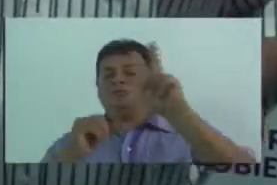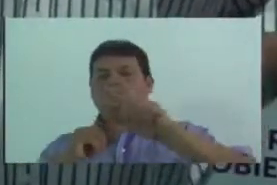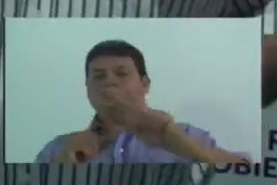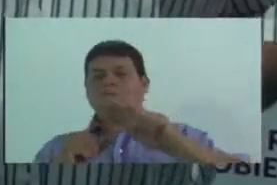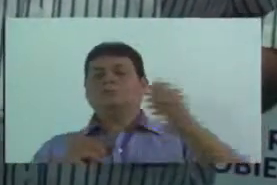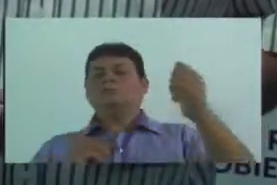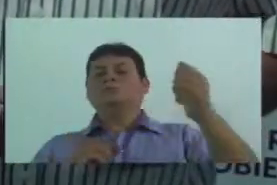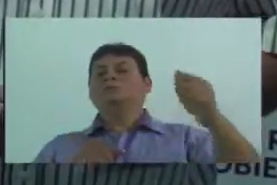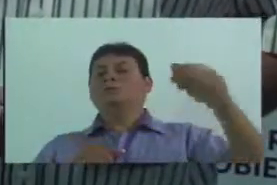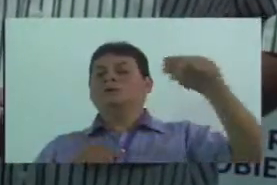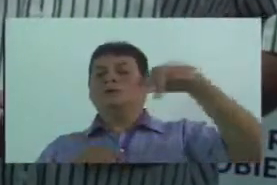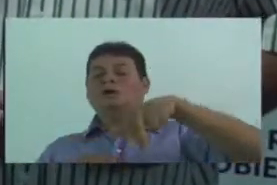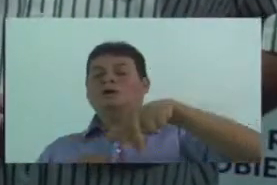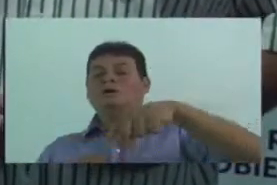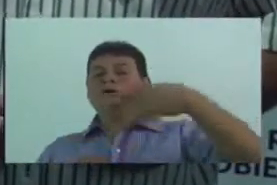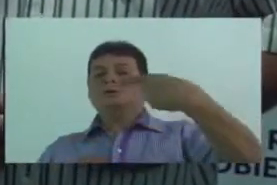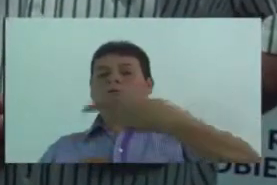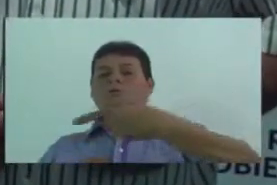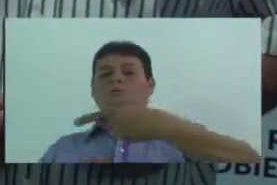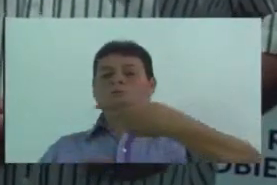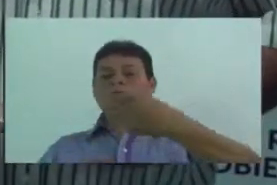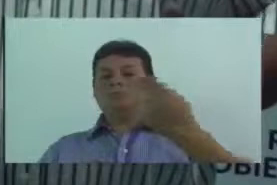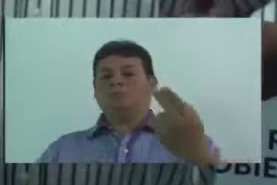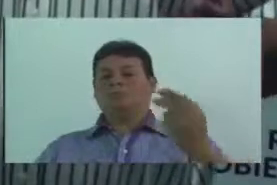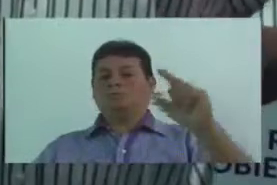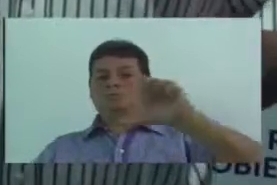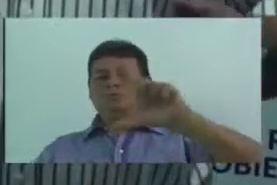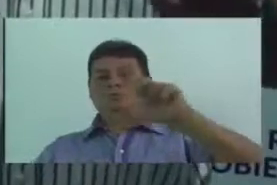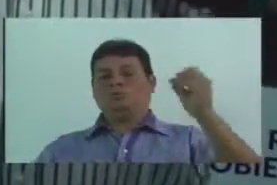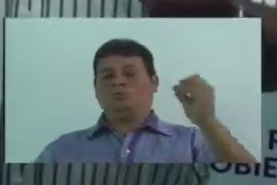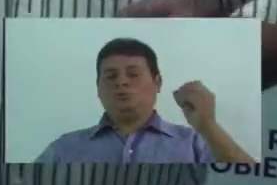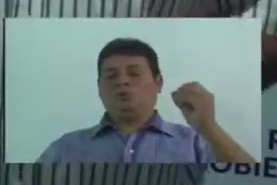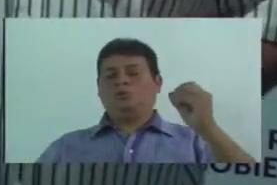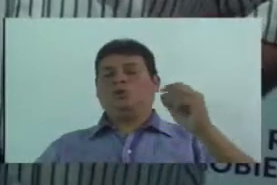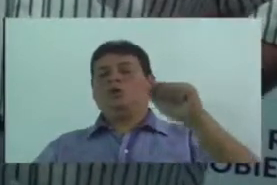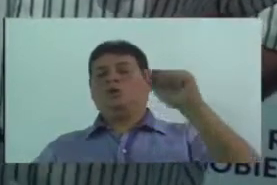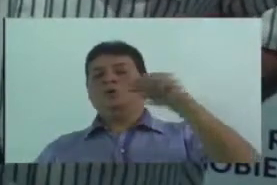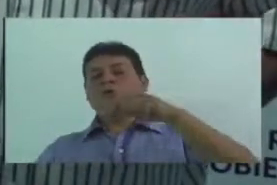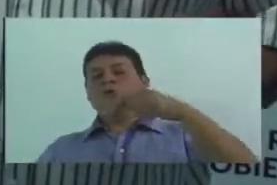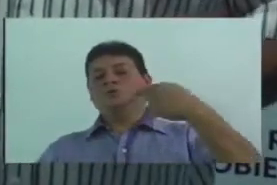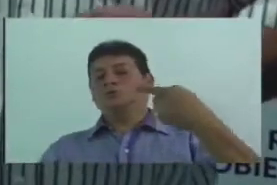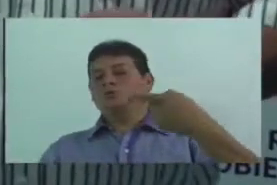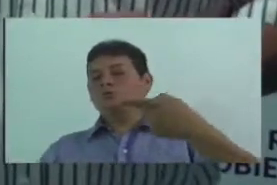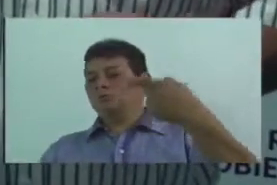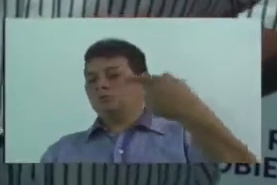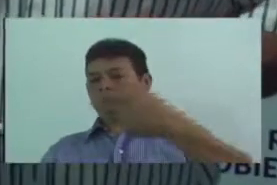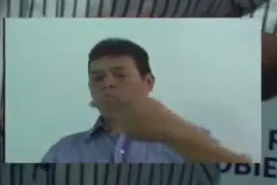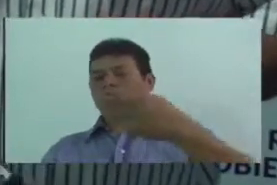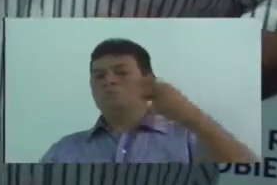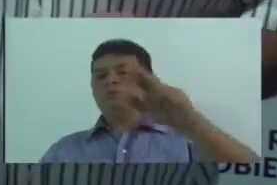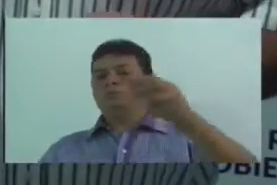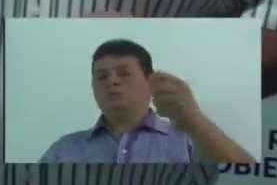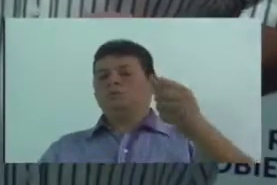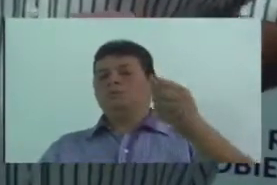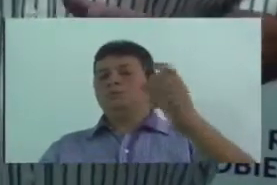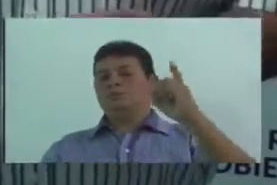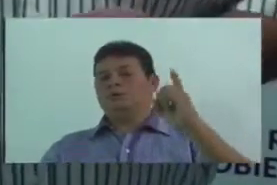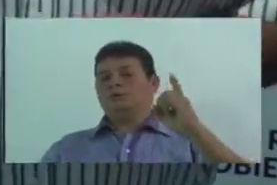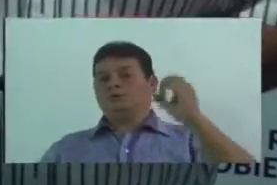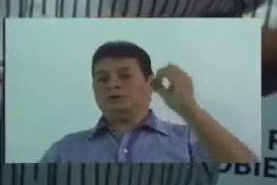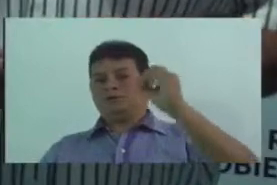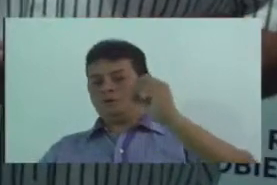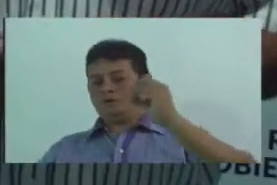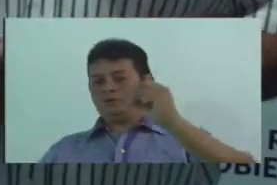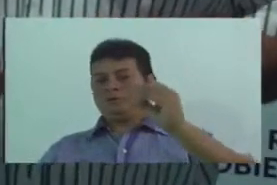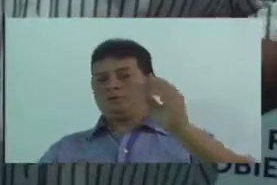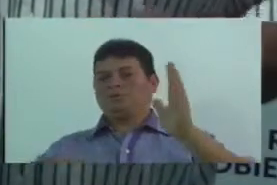un ángulo tenemos en cuenta la abertura de los ángulos, la abertura en grado. ¿Cómo se expresa la medida de un ángulo en